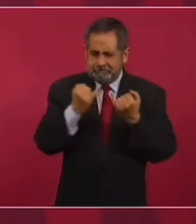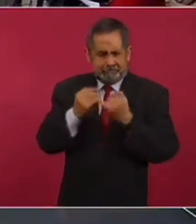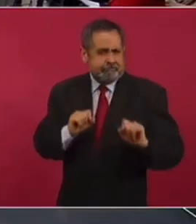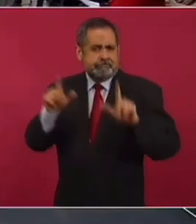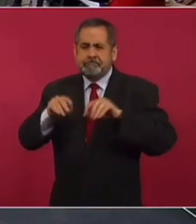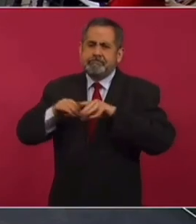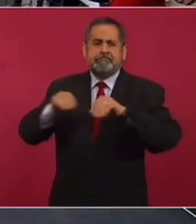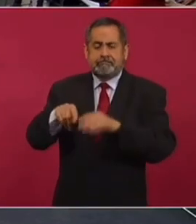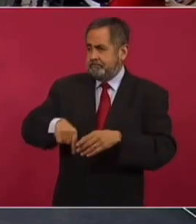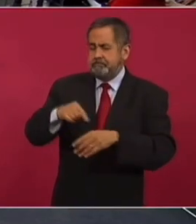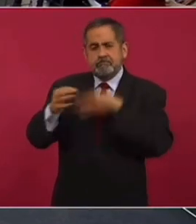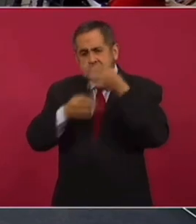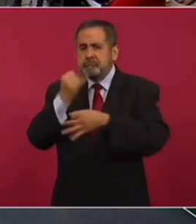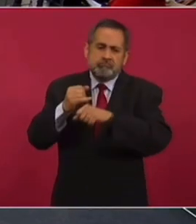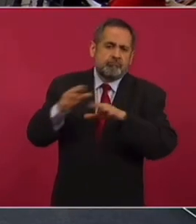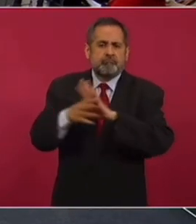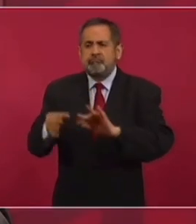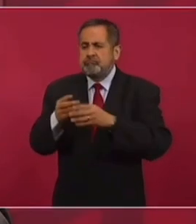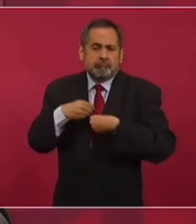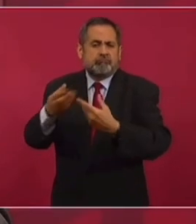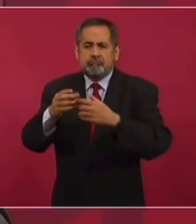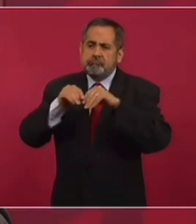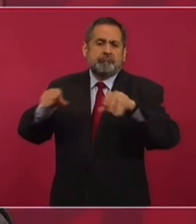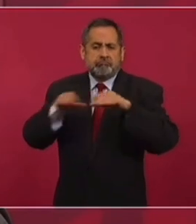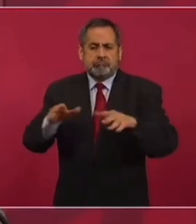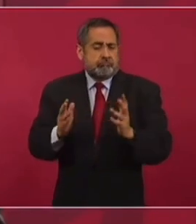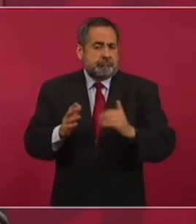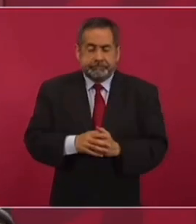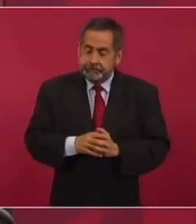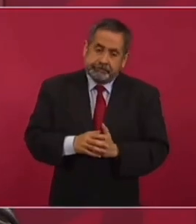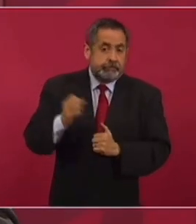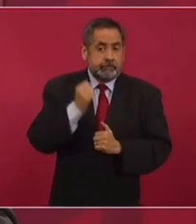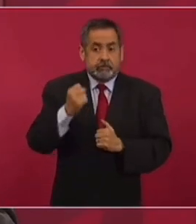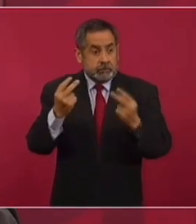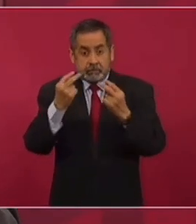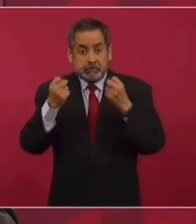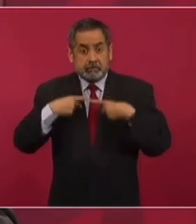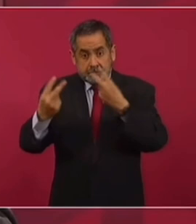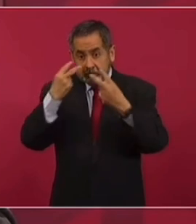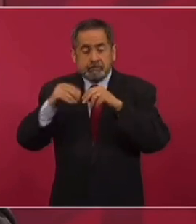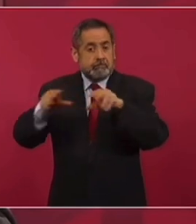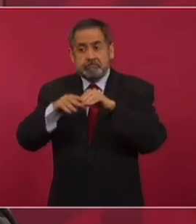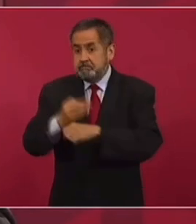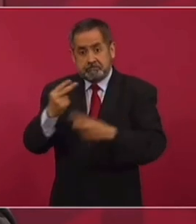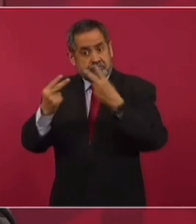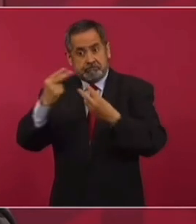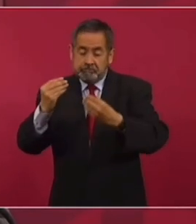nosotros tenemos esta forma de comunicarnos. Y afortunadamente nos ven muchos.